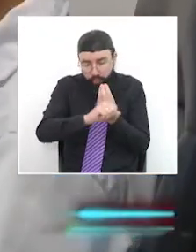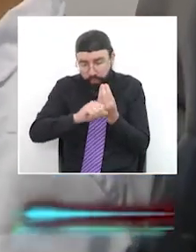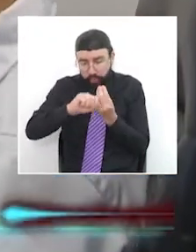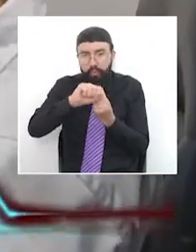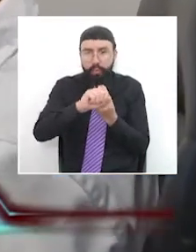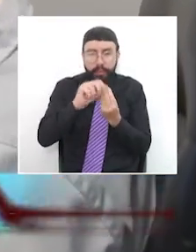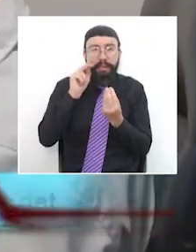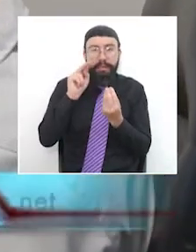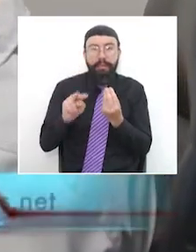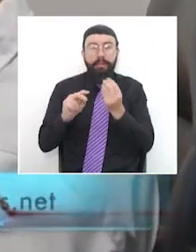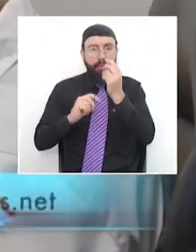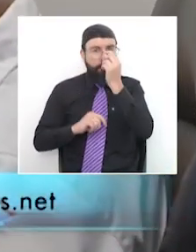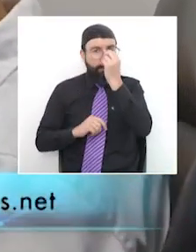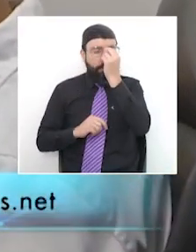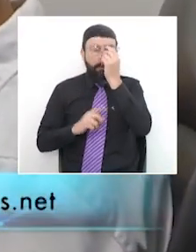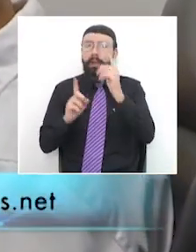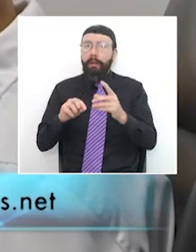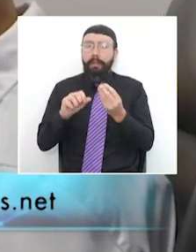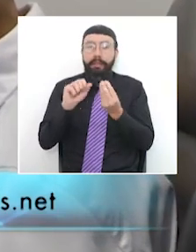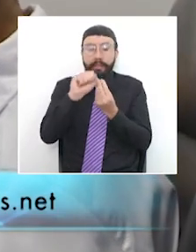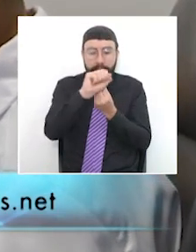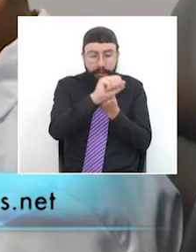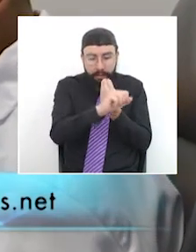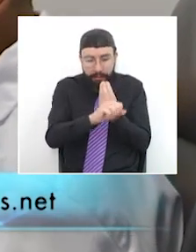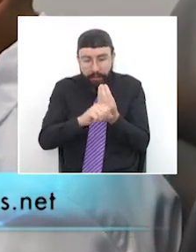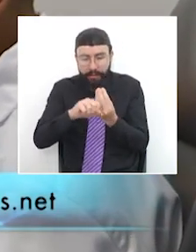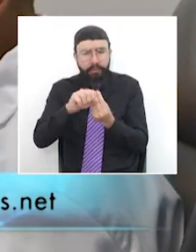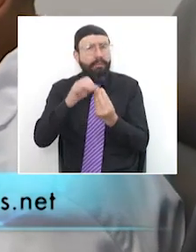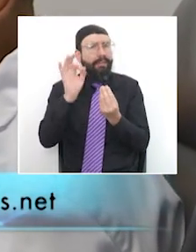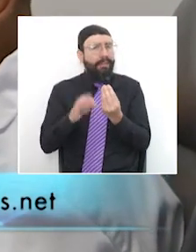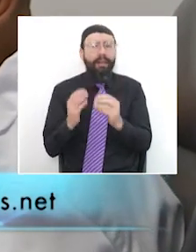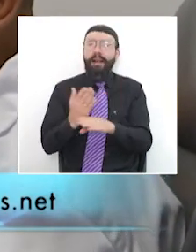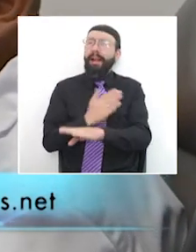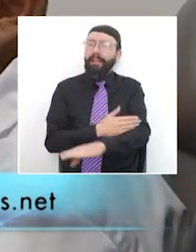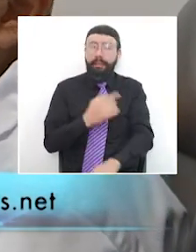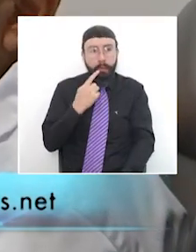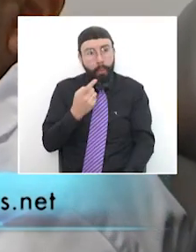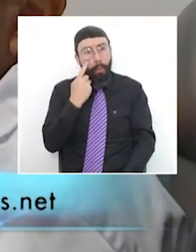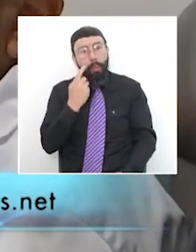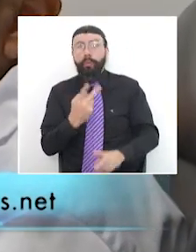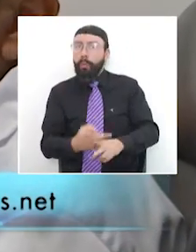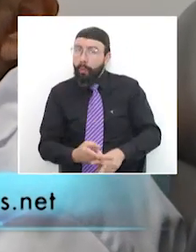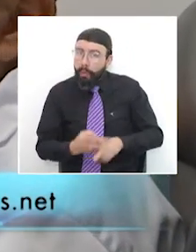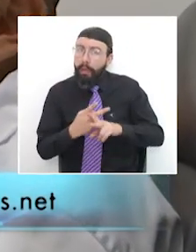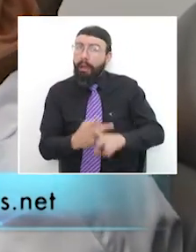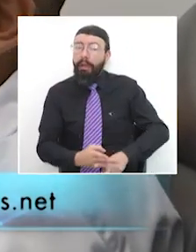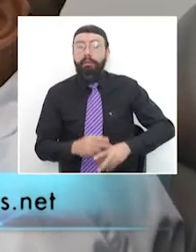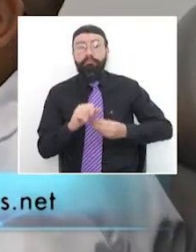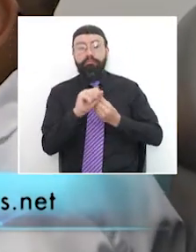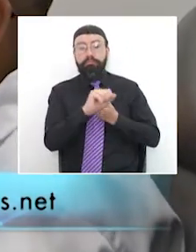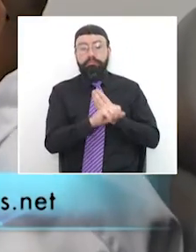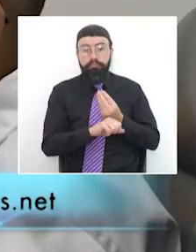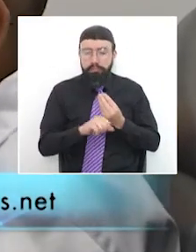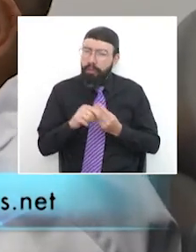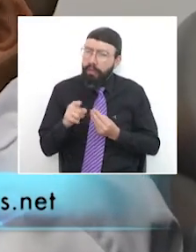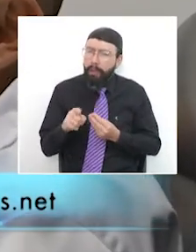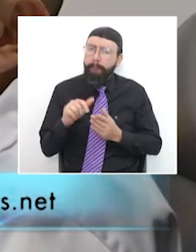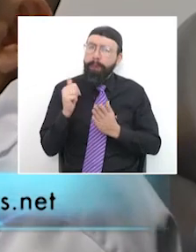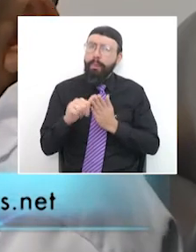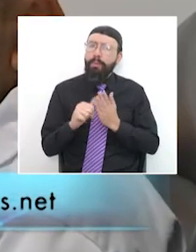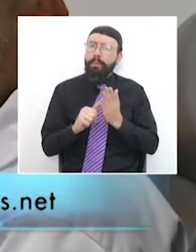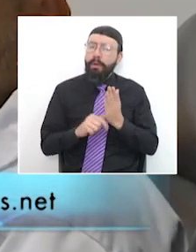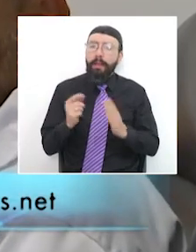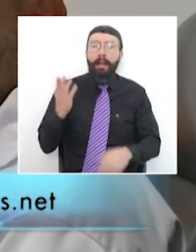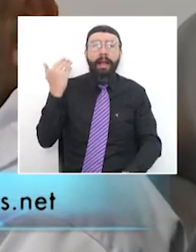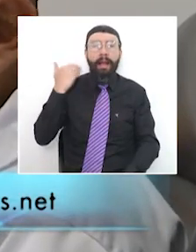escrotal. Testículo es otro órgano que nosotros siempre hemos hablado de prevención, porque pues en los programas, digamos, que se